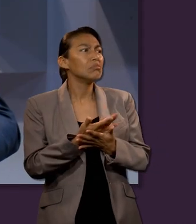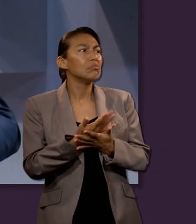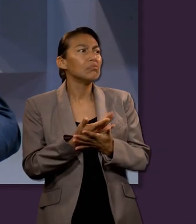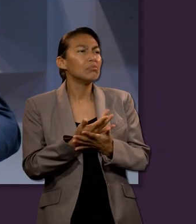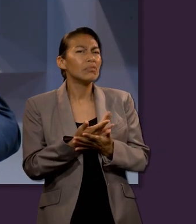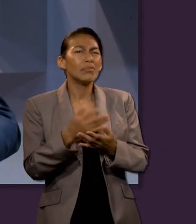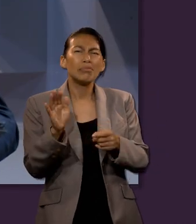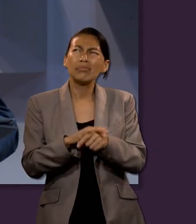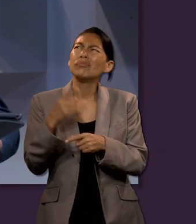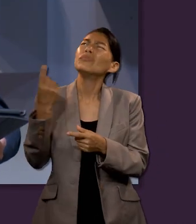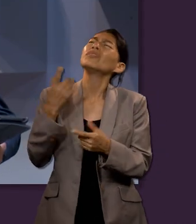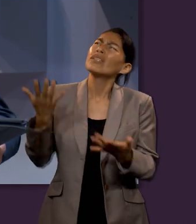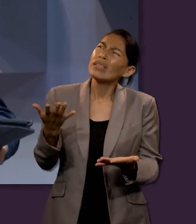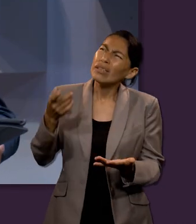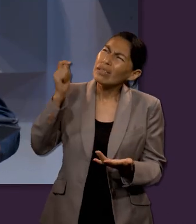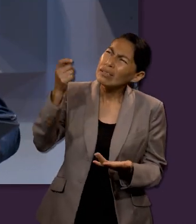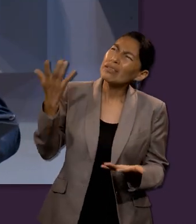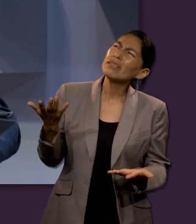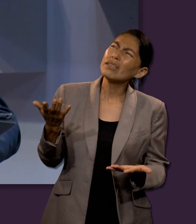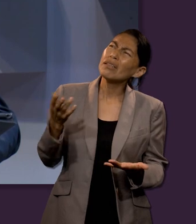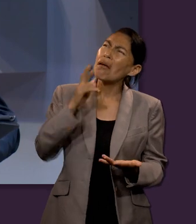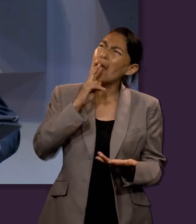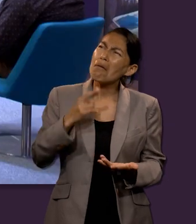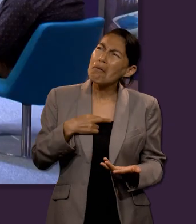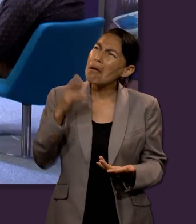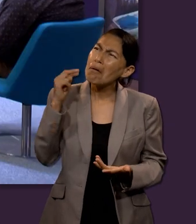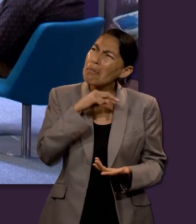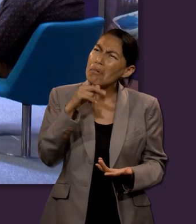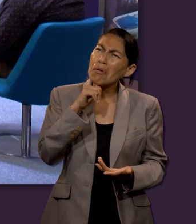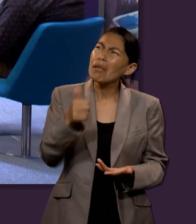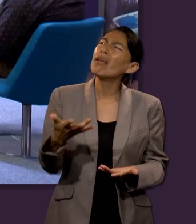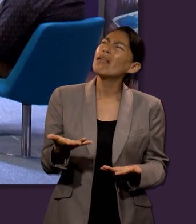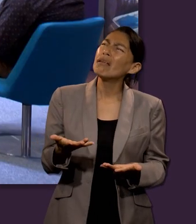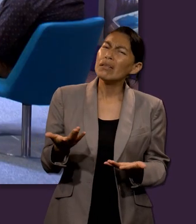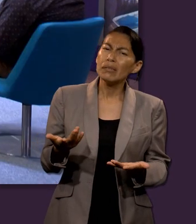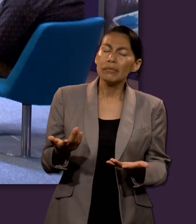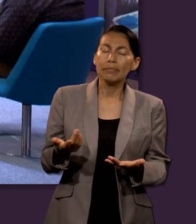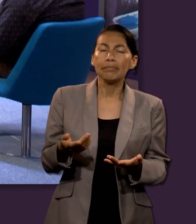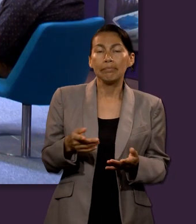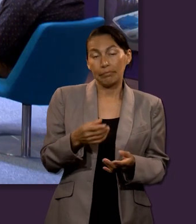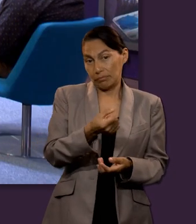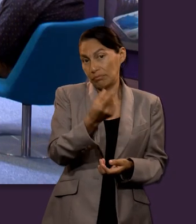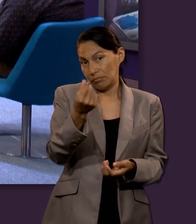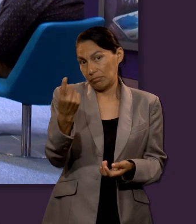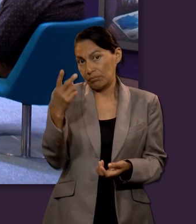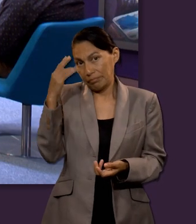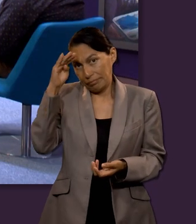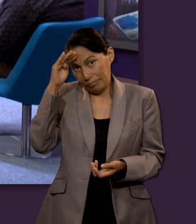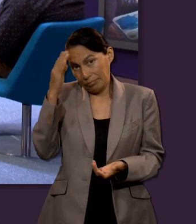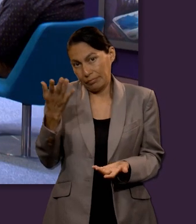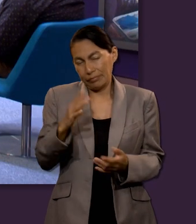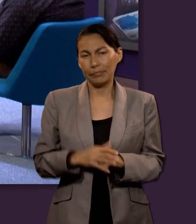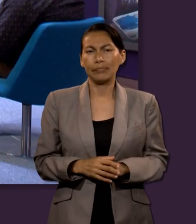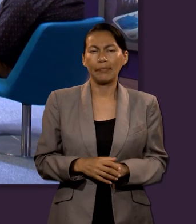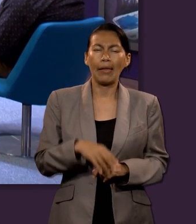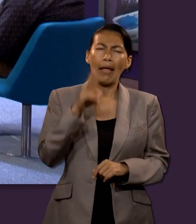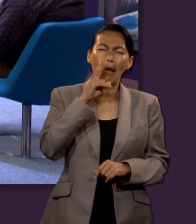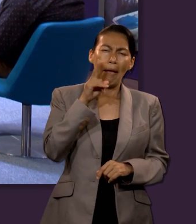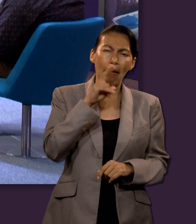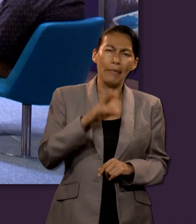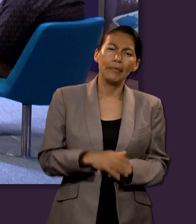oración podemos preguntarnos no y yo yo imagino que algunos desea ha cuestionado eso